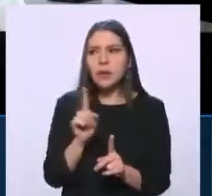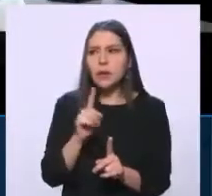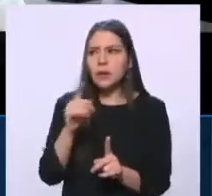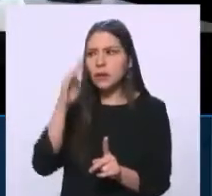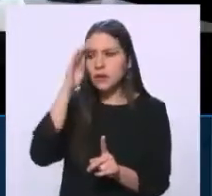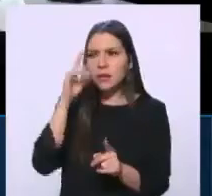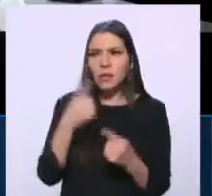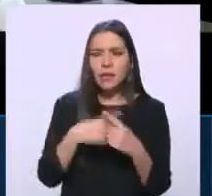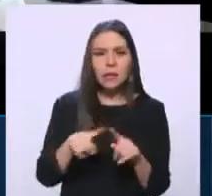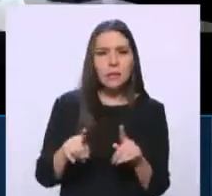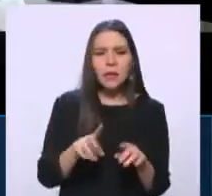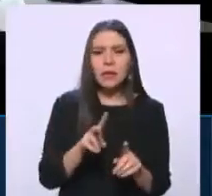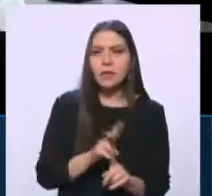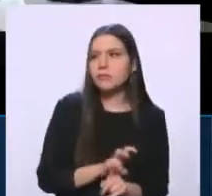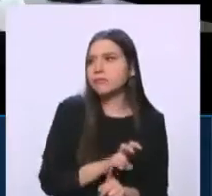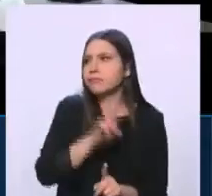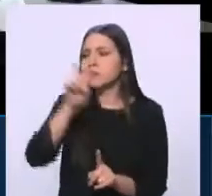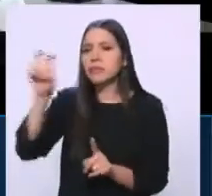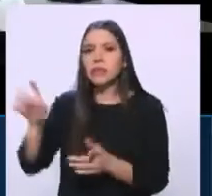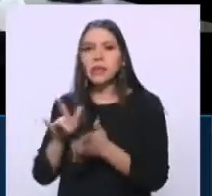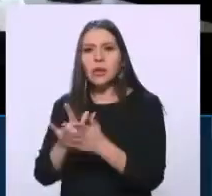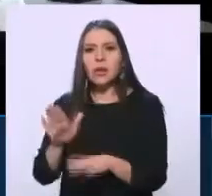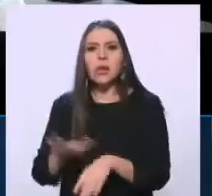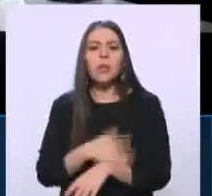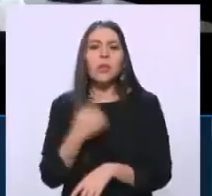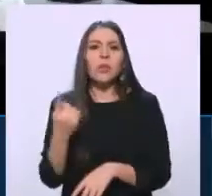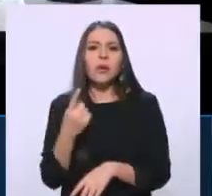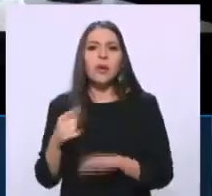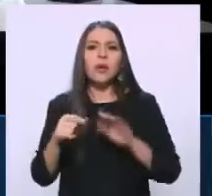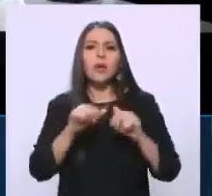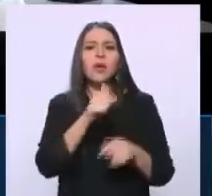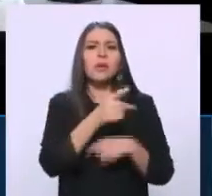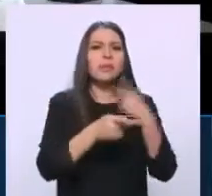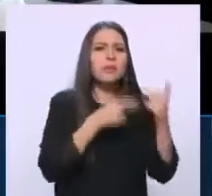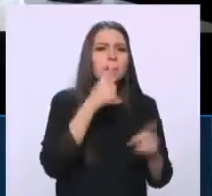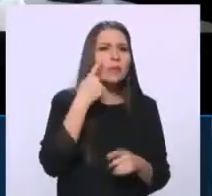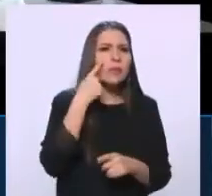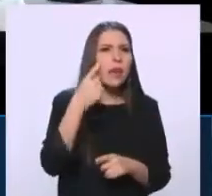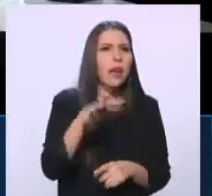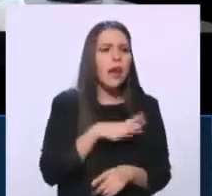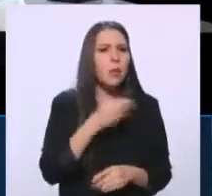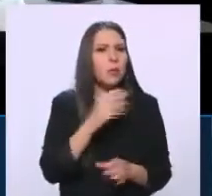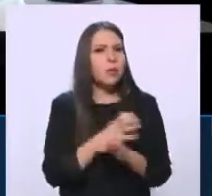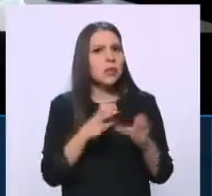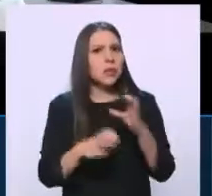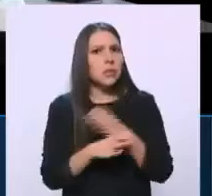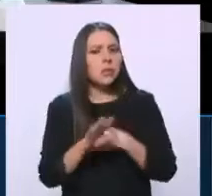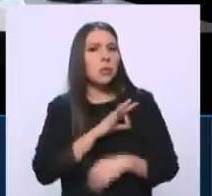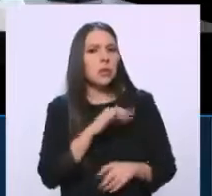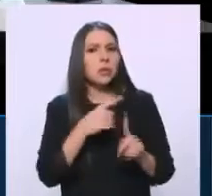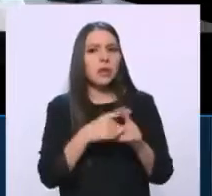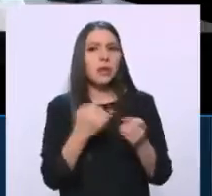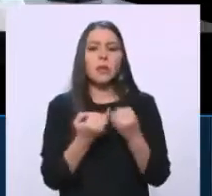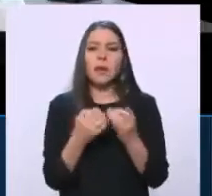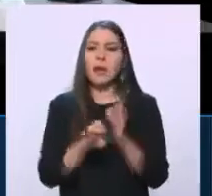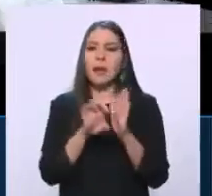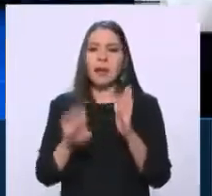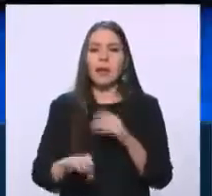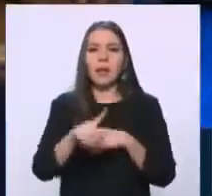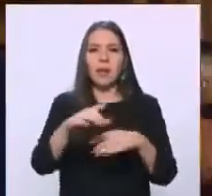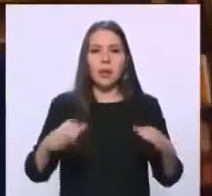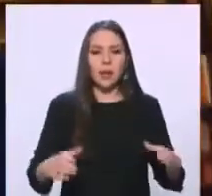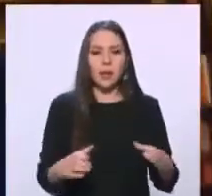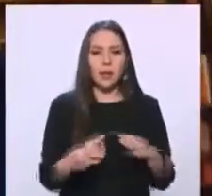derecha tiene ciertos atributos o tiene su discurso ciertas cualidades. Esto es importante en el caso de Frena,